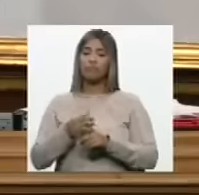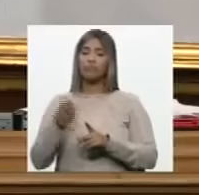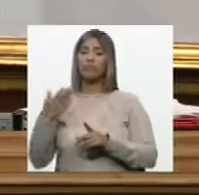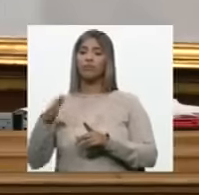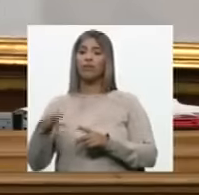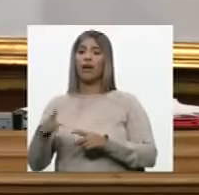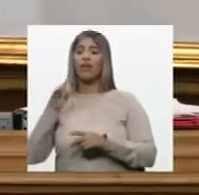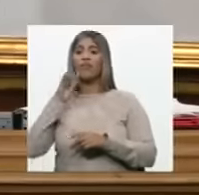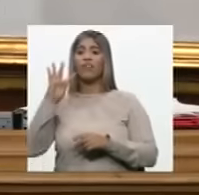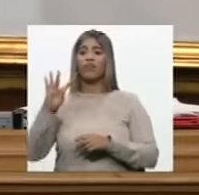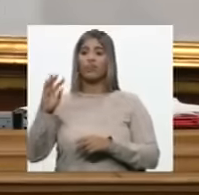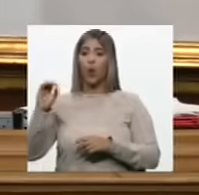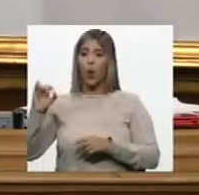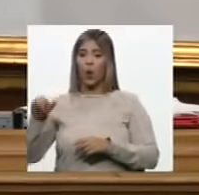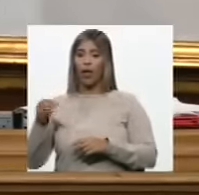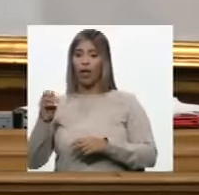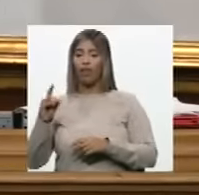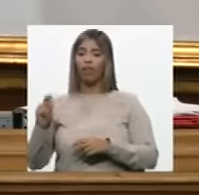Fabricio Ojeda.